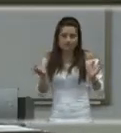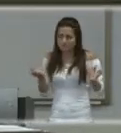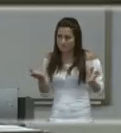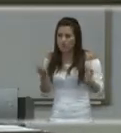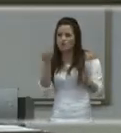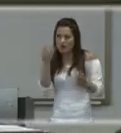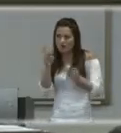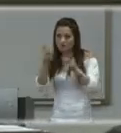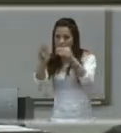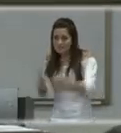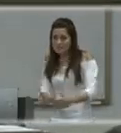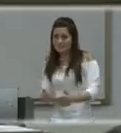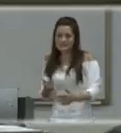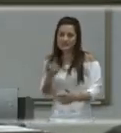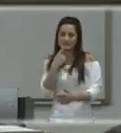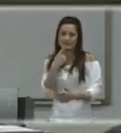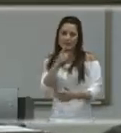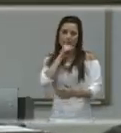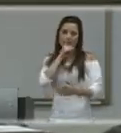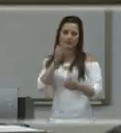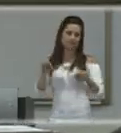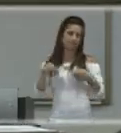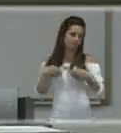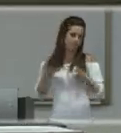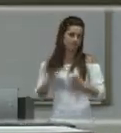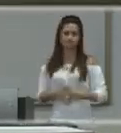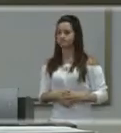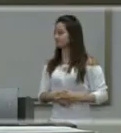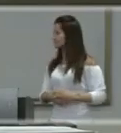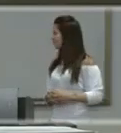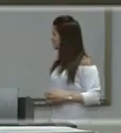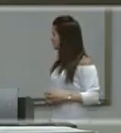decir algo sobre estas cifras, ¿sí?